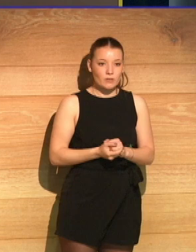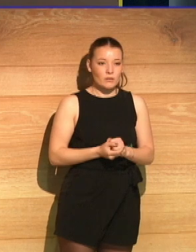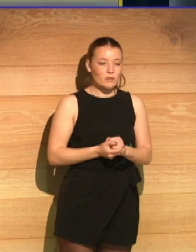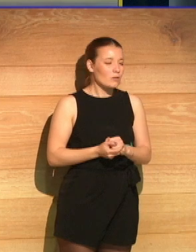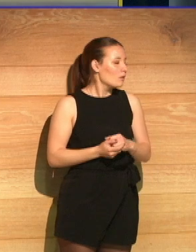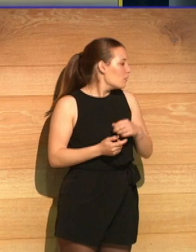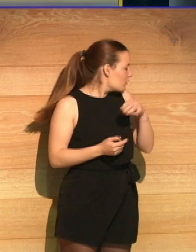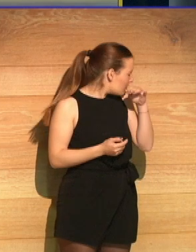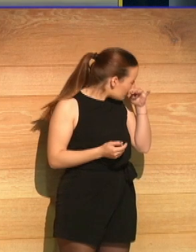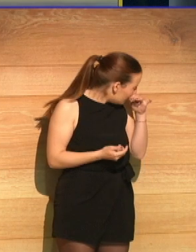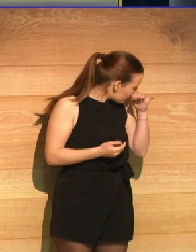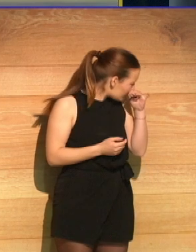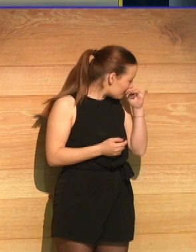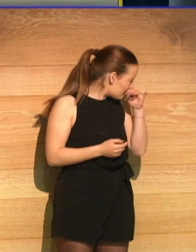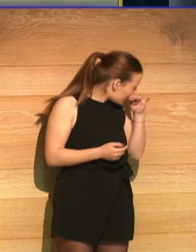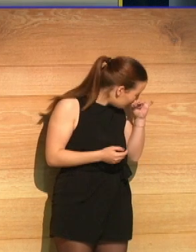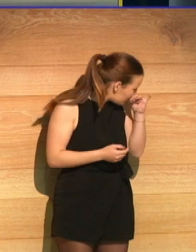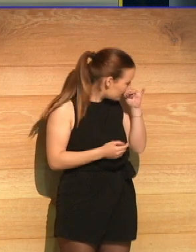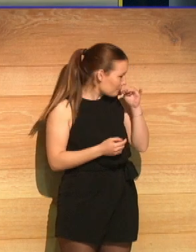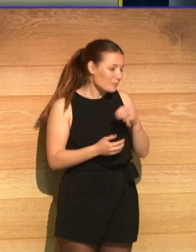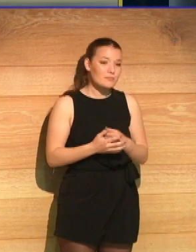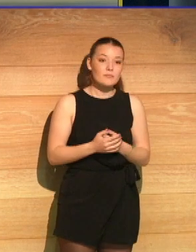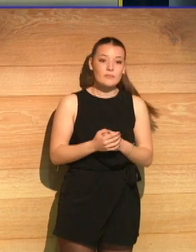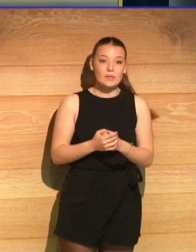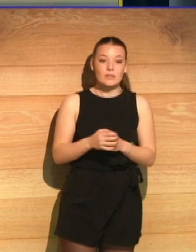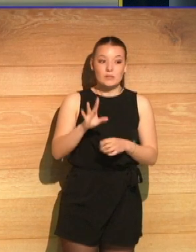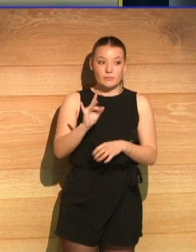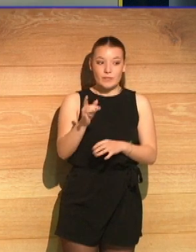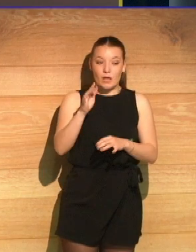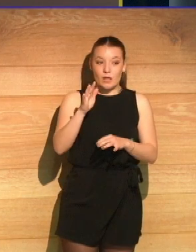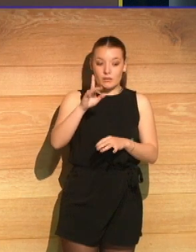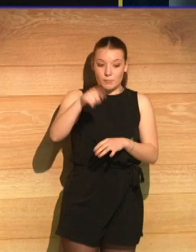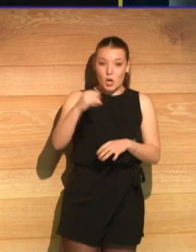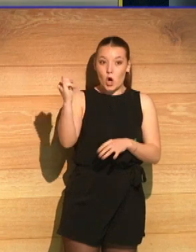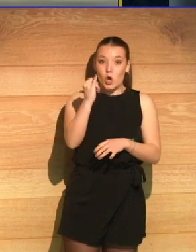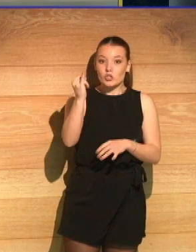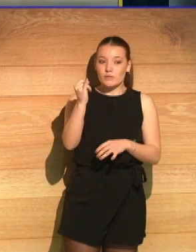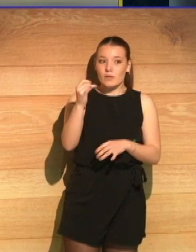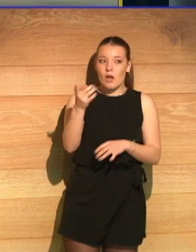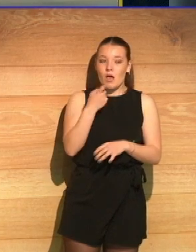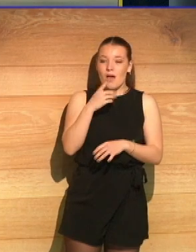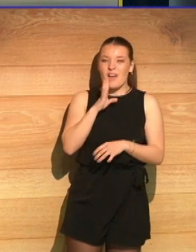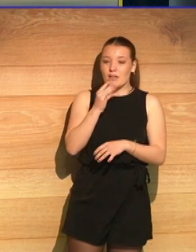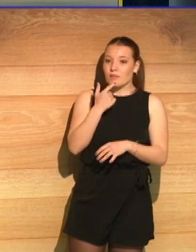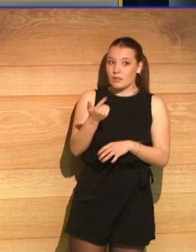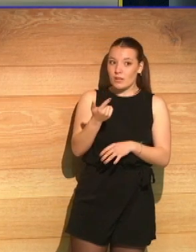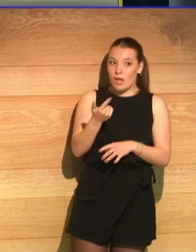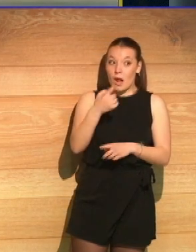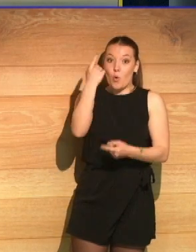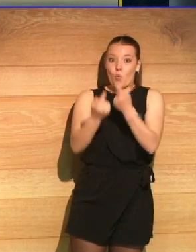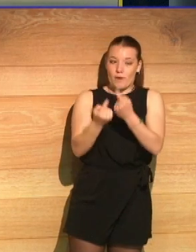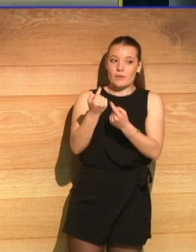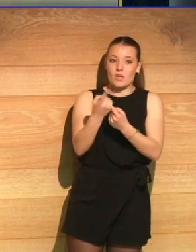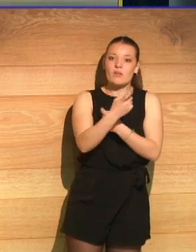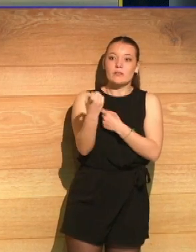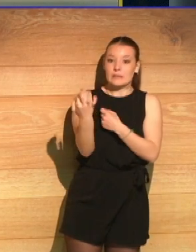Sí, sí, sí. Y es con también lo que decía antes Josefina, que a veces Sí. es necesario mostrar que aún es